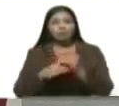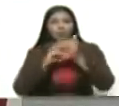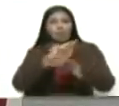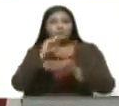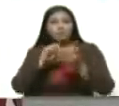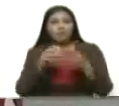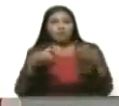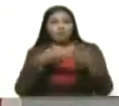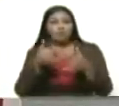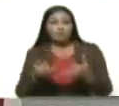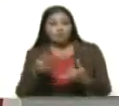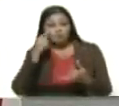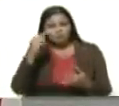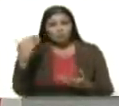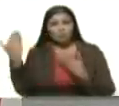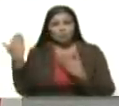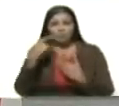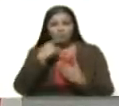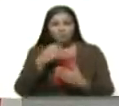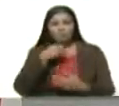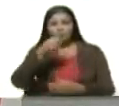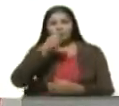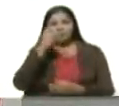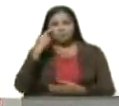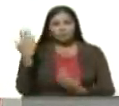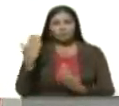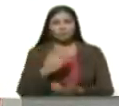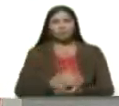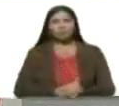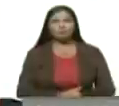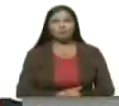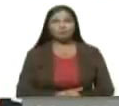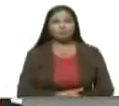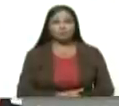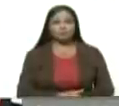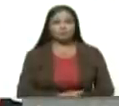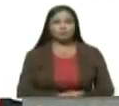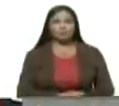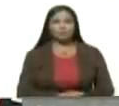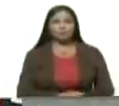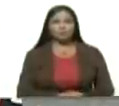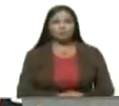se reúne y escuchemos adelante sus declaraciones. Adelante.